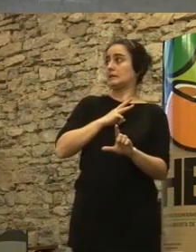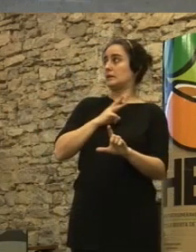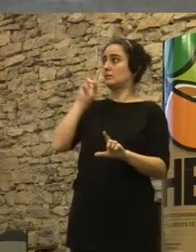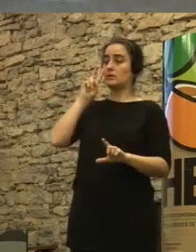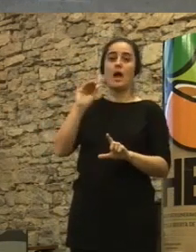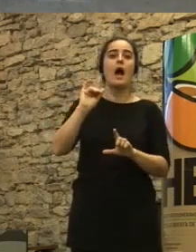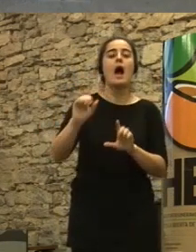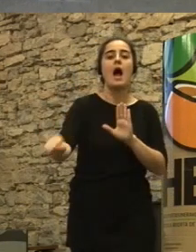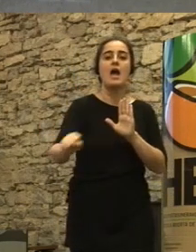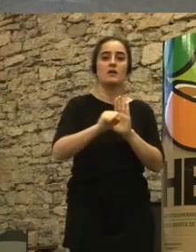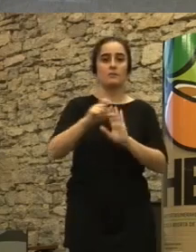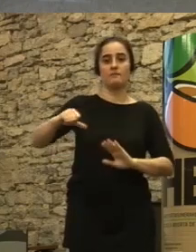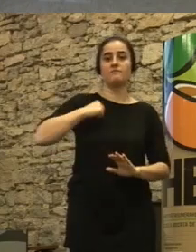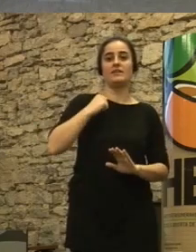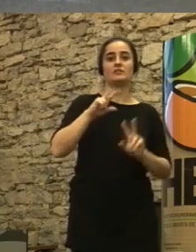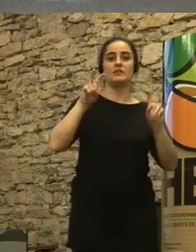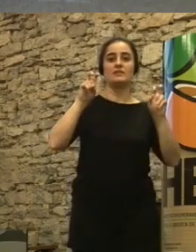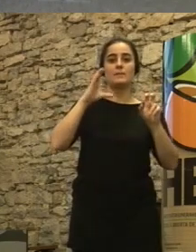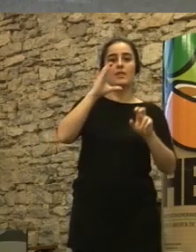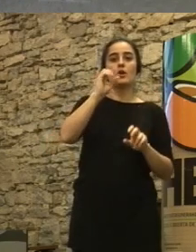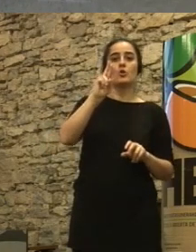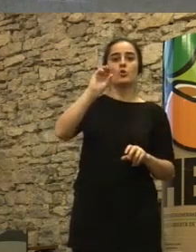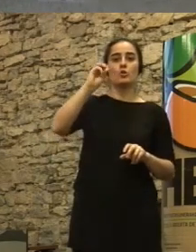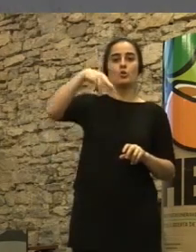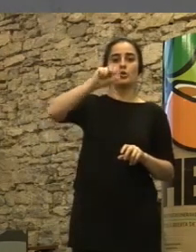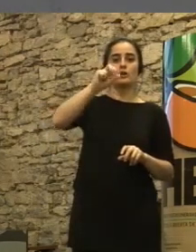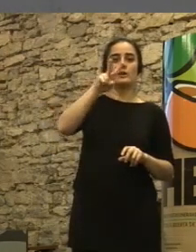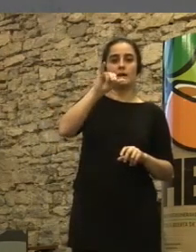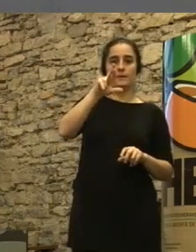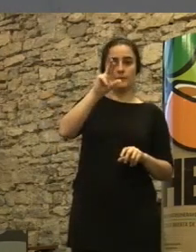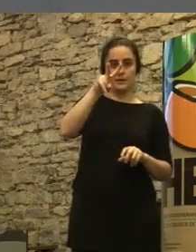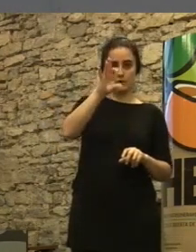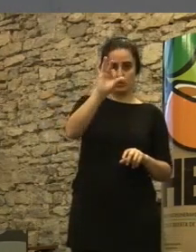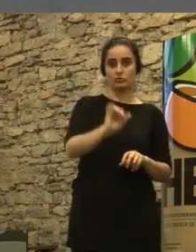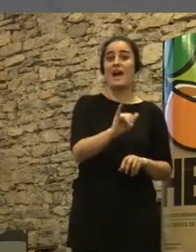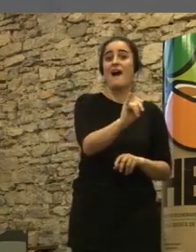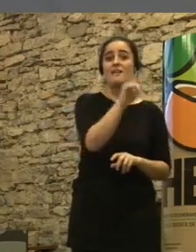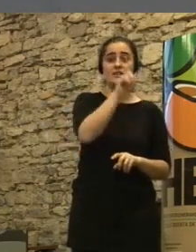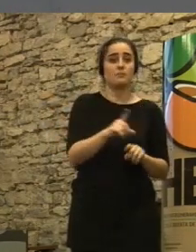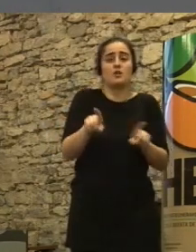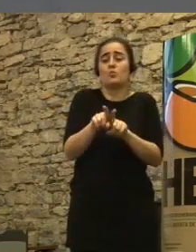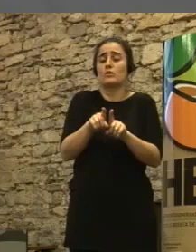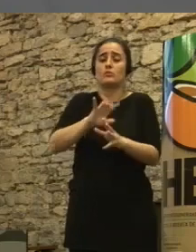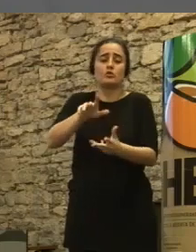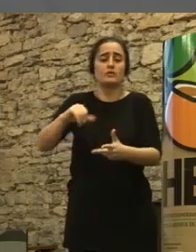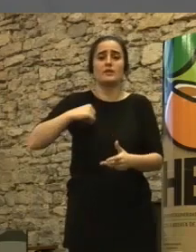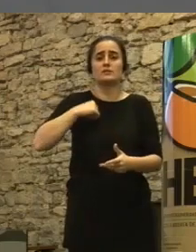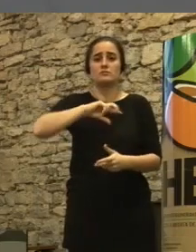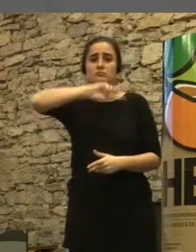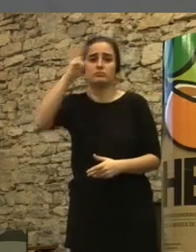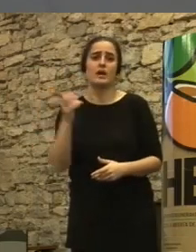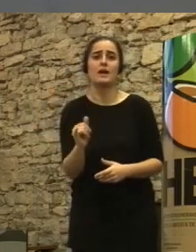coronavirus. Virus, inevitablemente, como hay virus, como hay fake news para todo. Veréis, por tanto, bulos sobre el